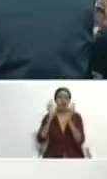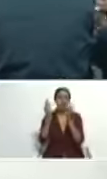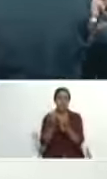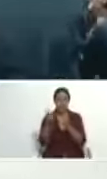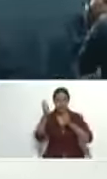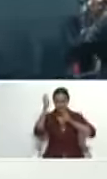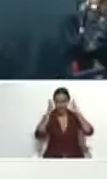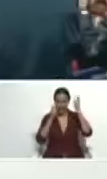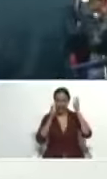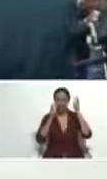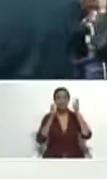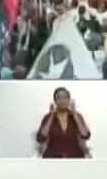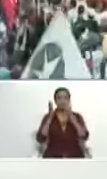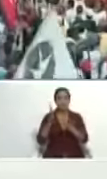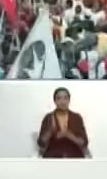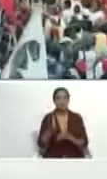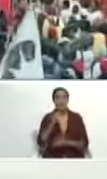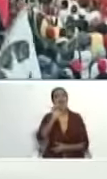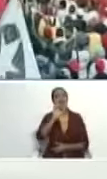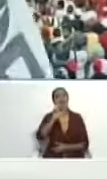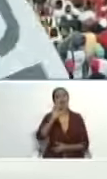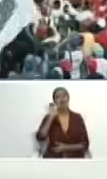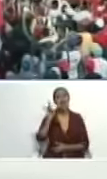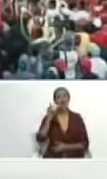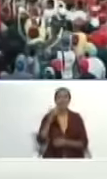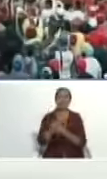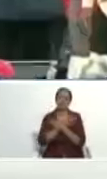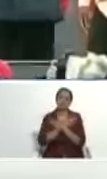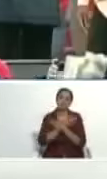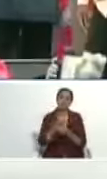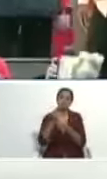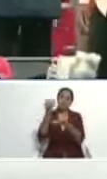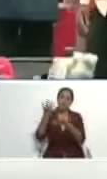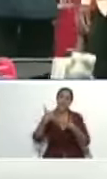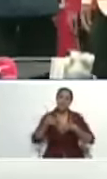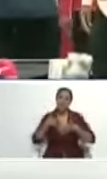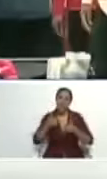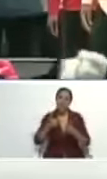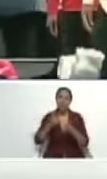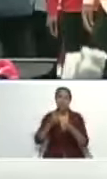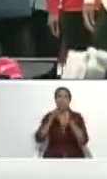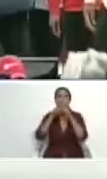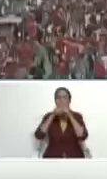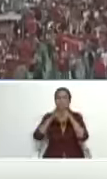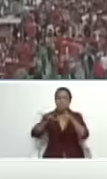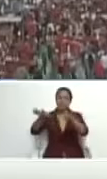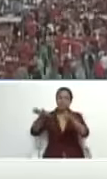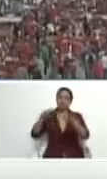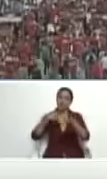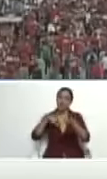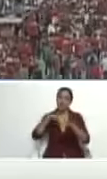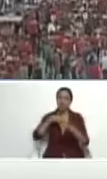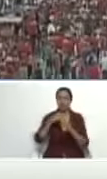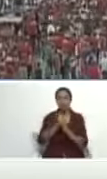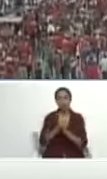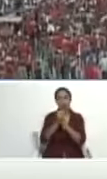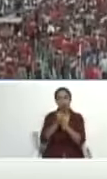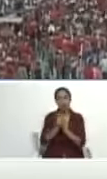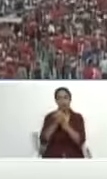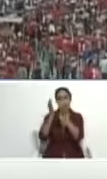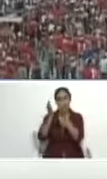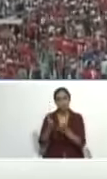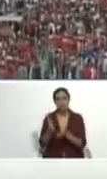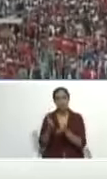Elena. Bendiciones a doña Elena y pronta recuperación, doña Elena. Estamos con usted. Oramos por su